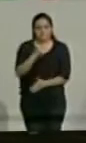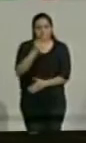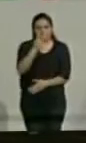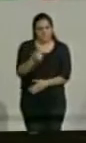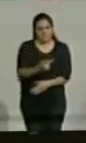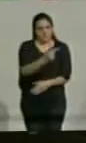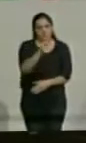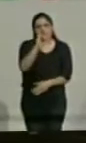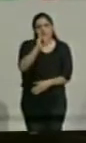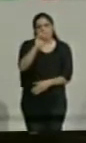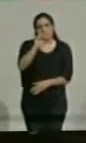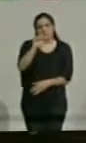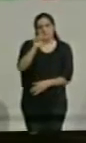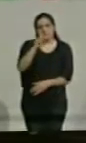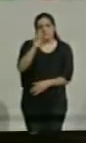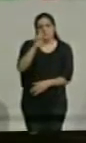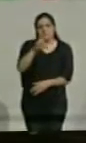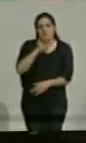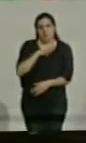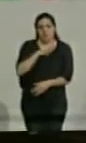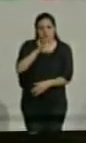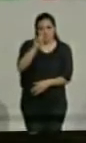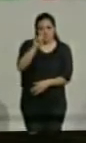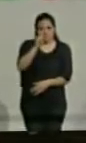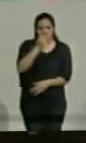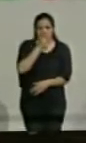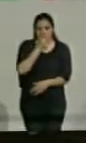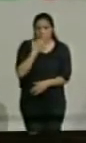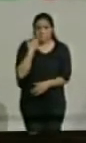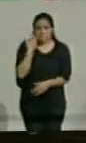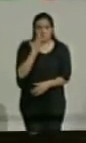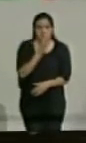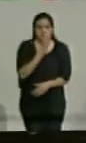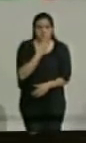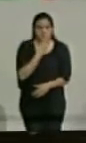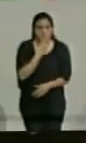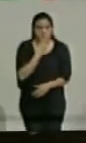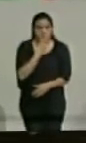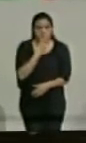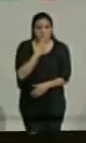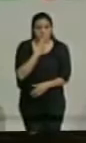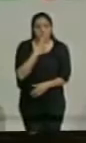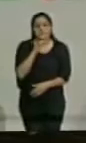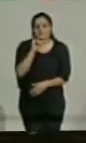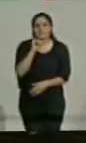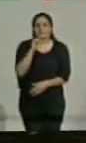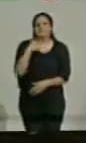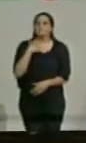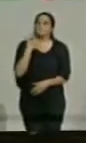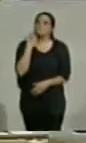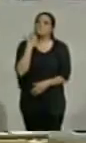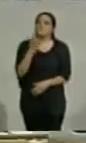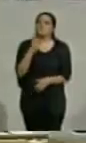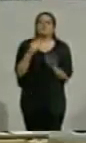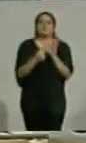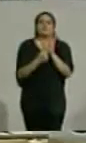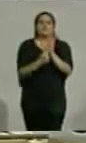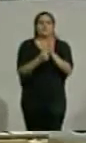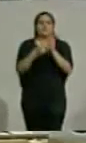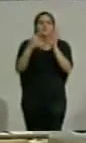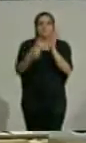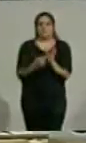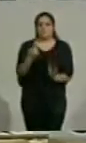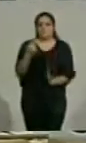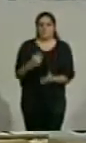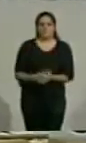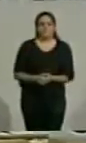candidata Isabel Gómez Galán. Tiene 30 segundos, ¿quiere hacer uso de ellos, candidata? Pues sí, me gustaría nuevamente mostrar esto.